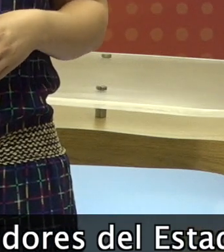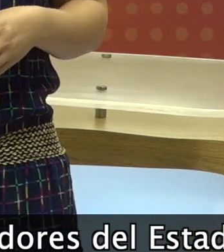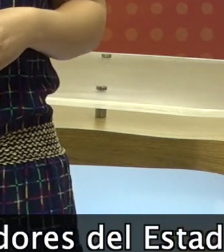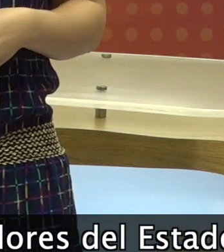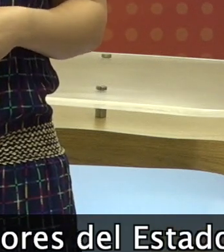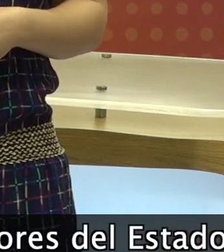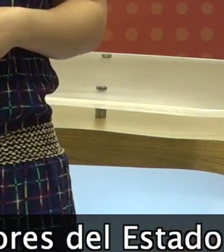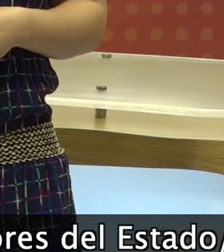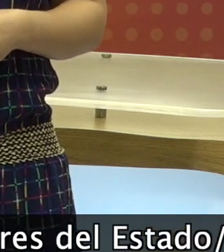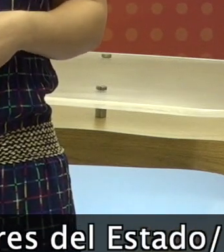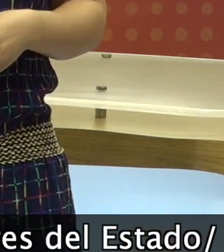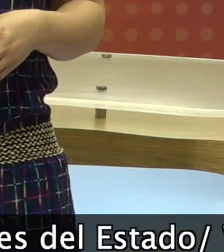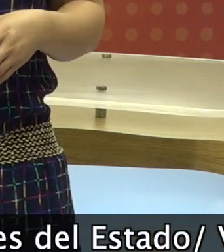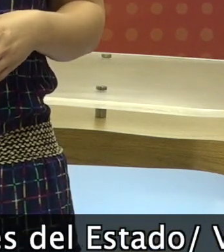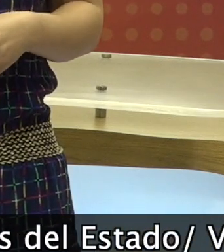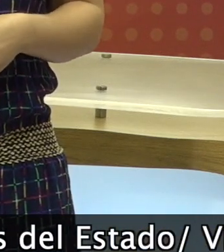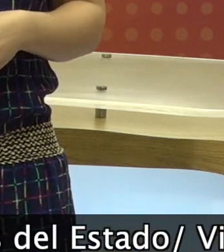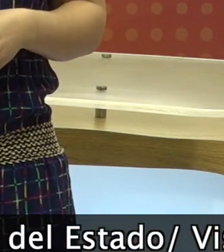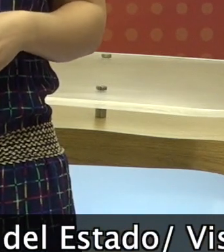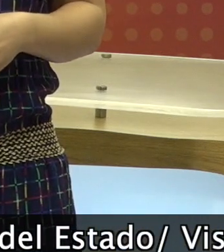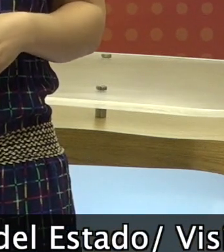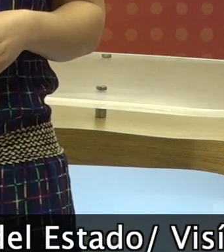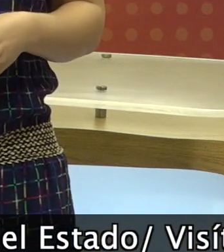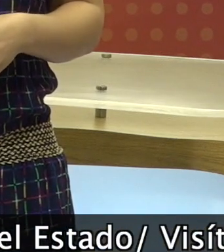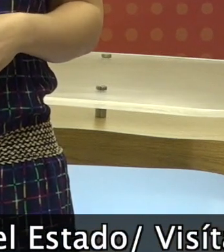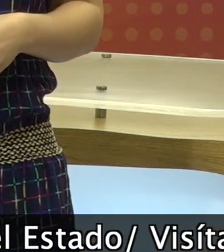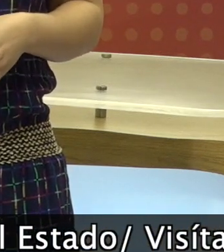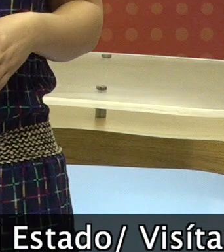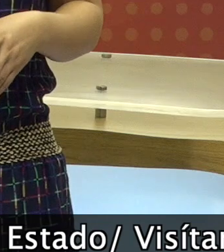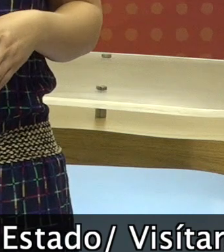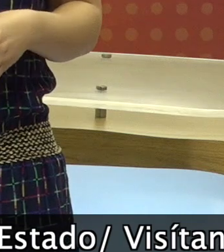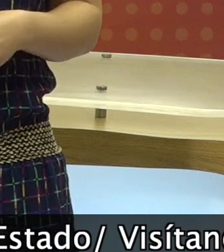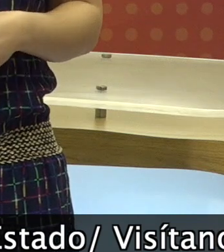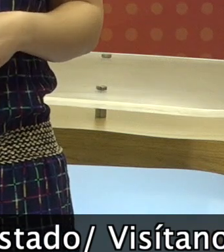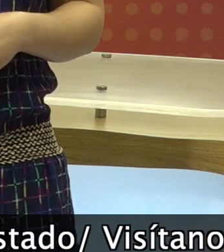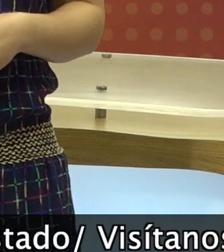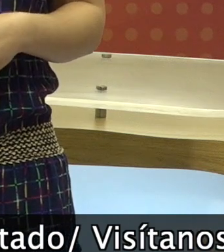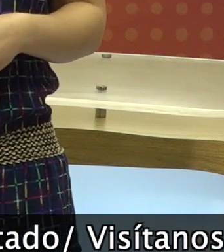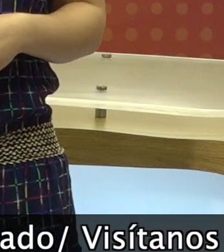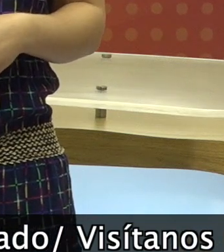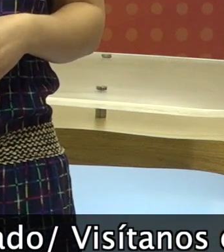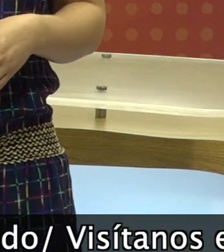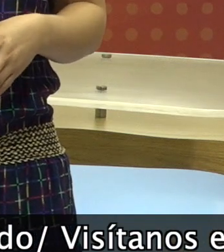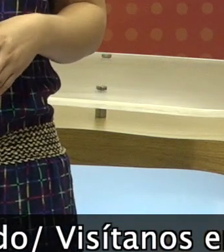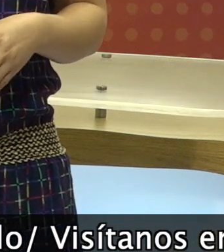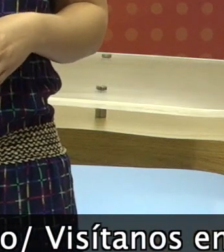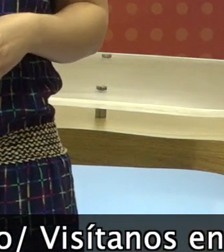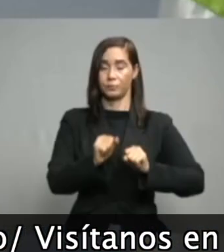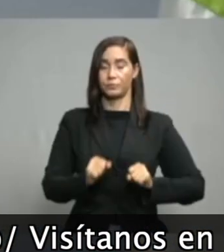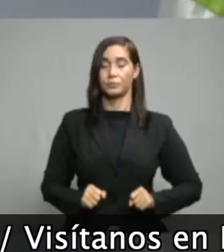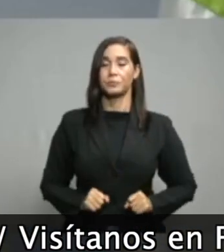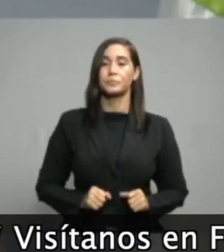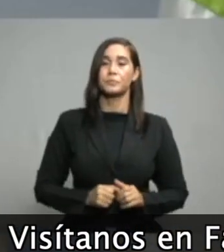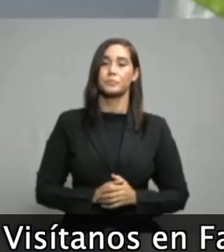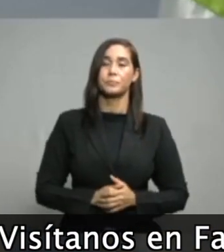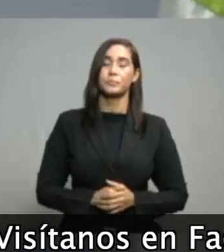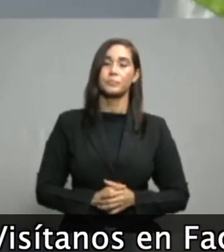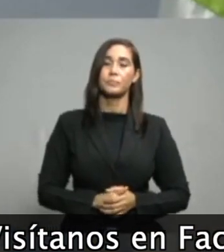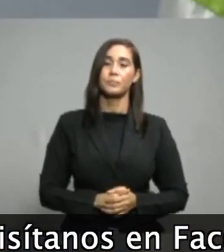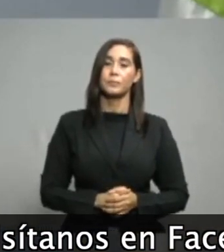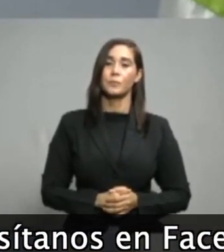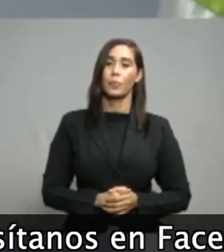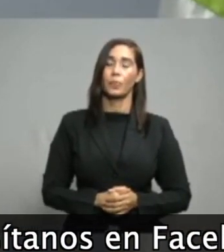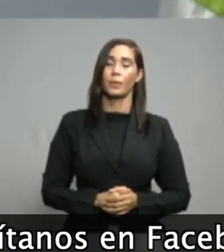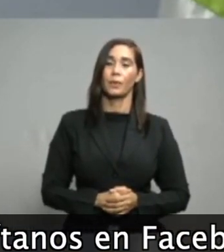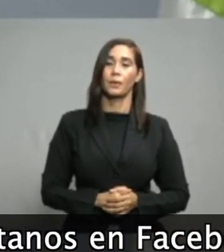no ha realizado compras referentes al COVID-19. Veamos las declaraciones del ministro. Los